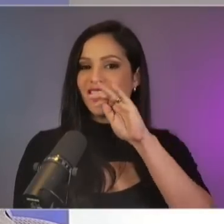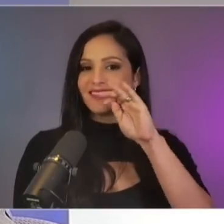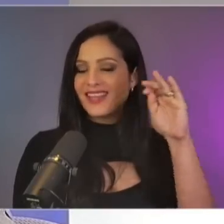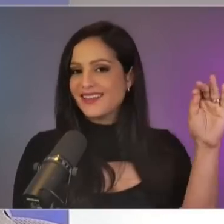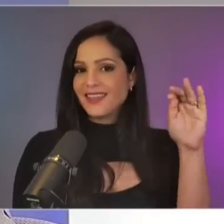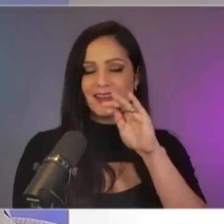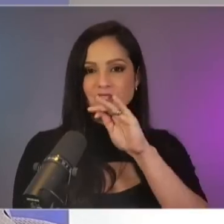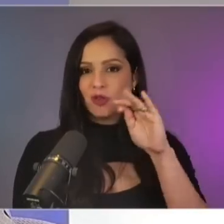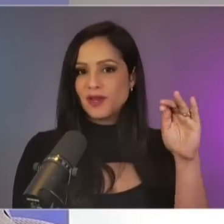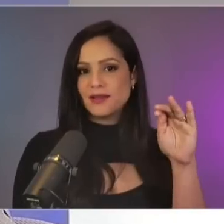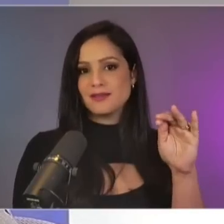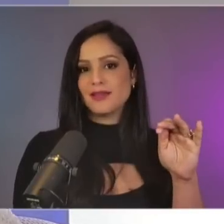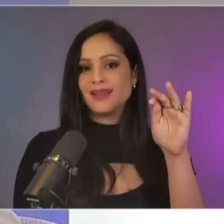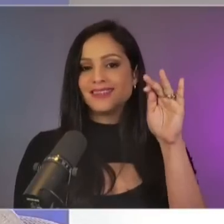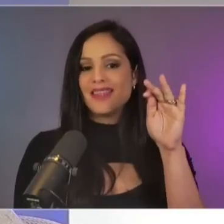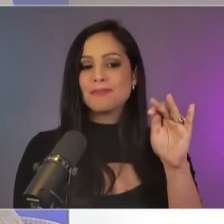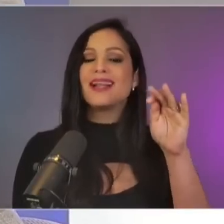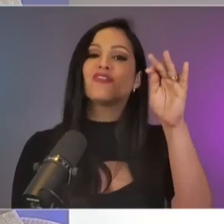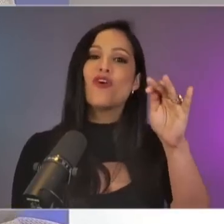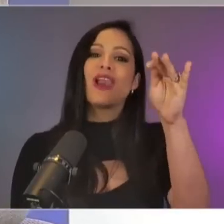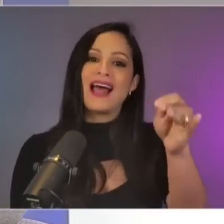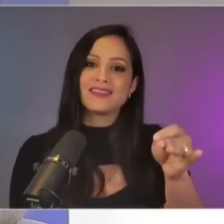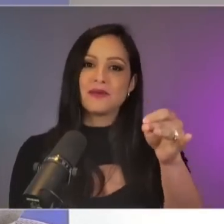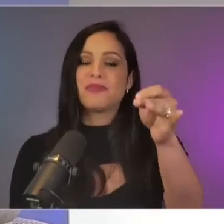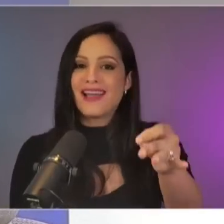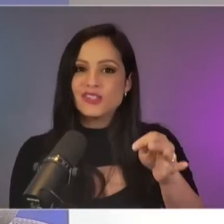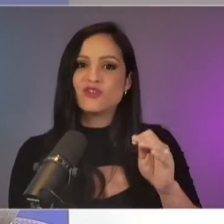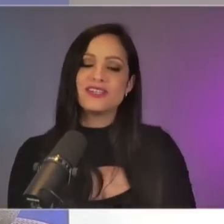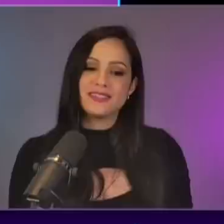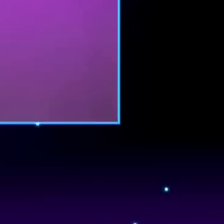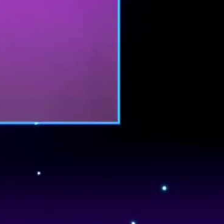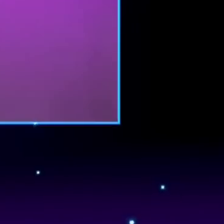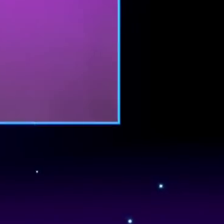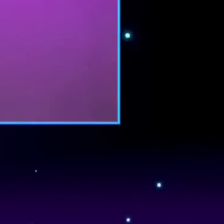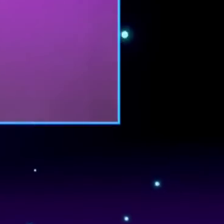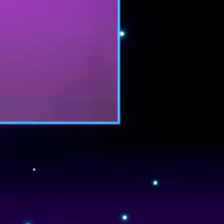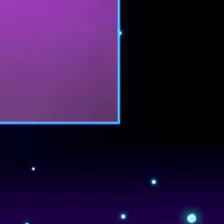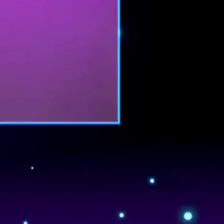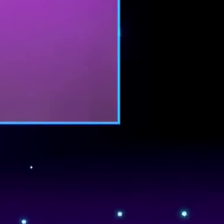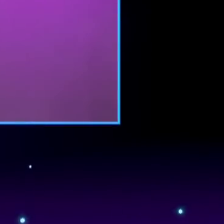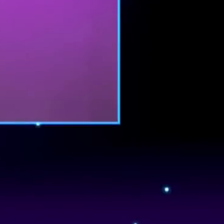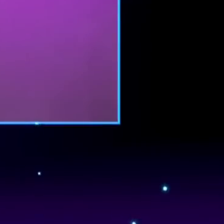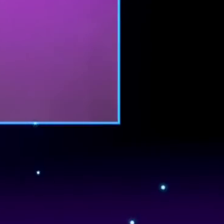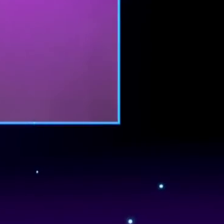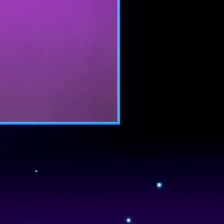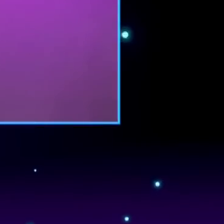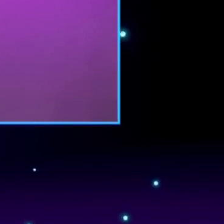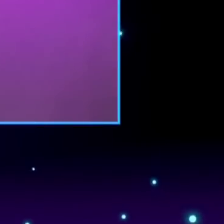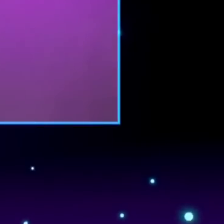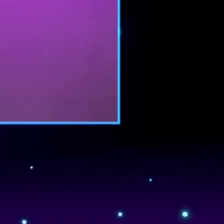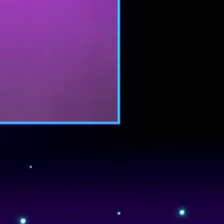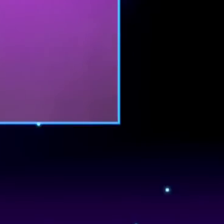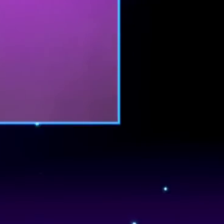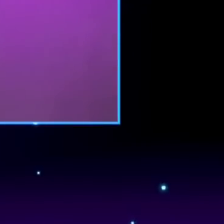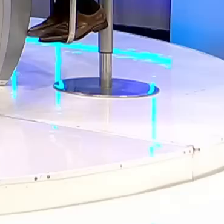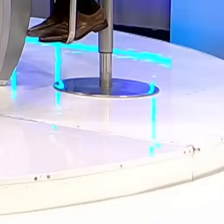estrella de casi todas las estéticas La depilación lá para eso se necesita que sea un médico en todo